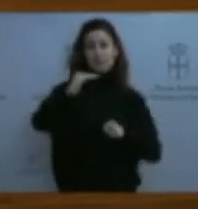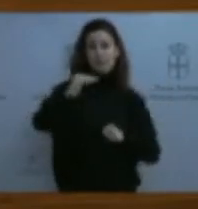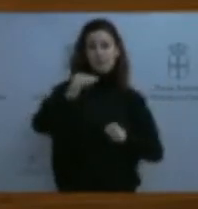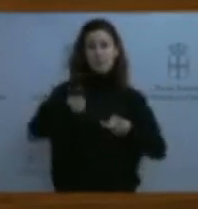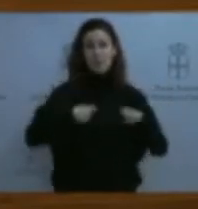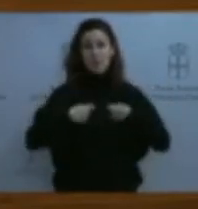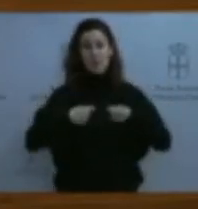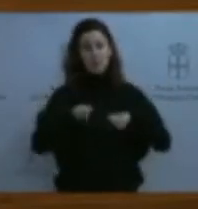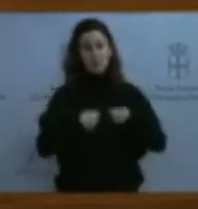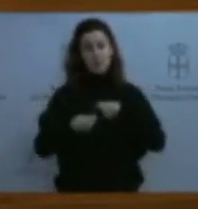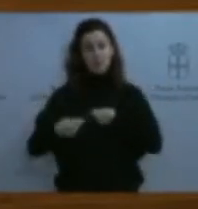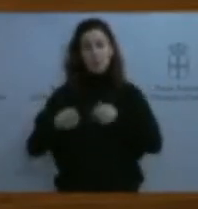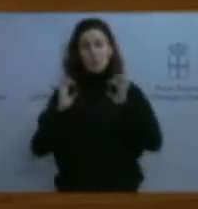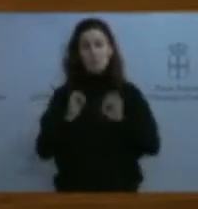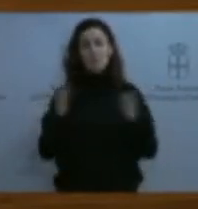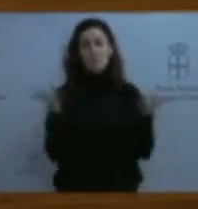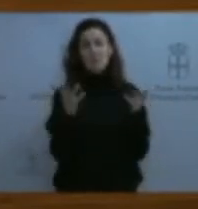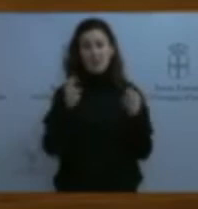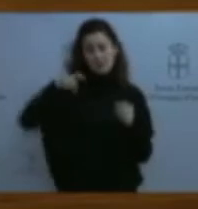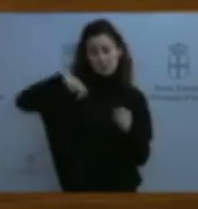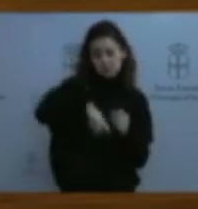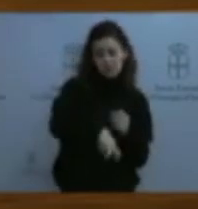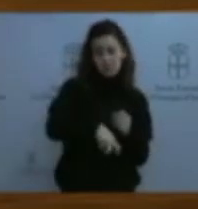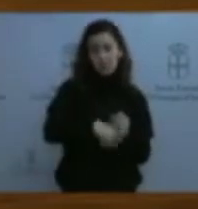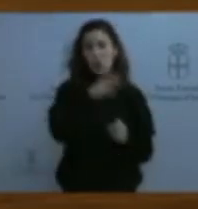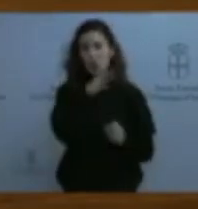comercial, cuya salida de emergencia da unas escaleras, centro